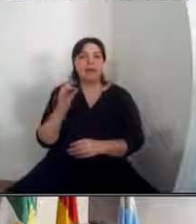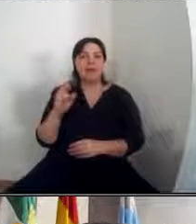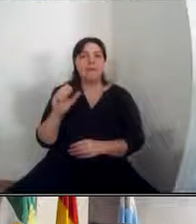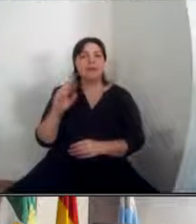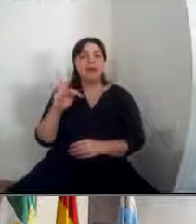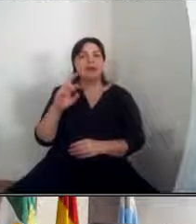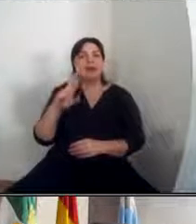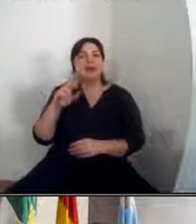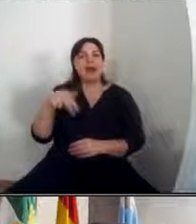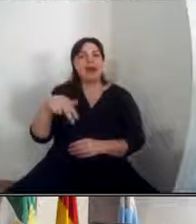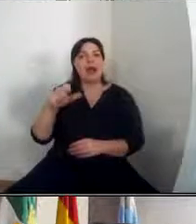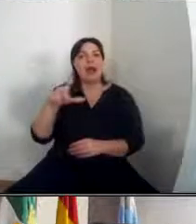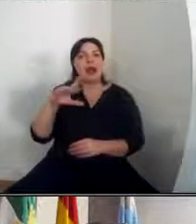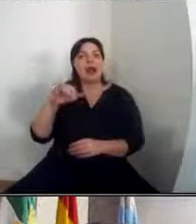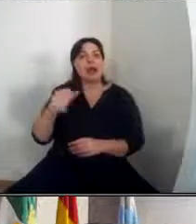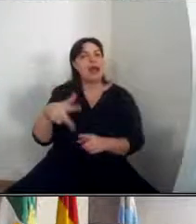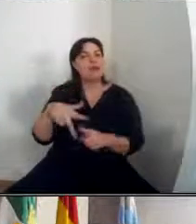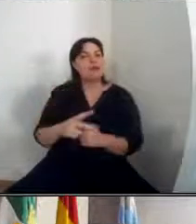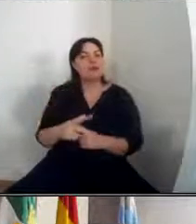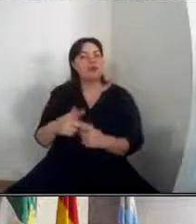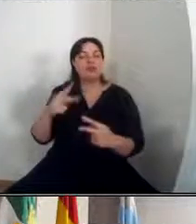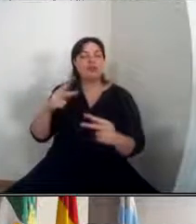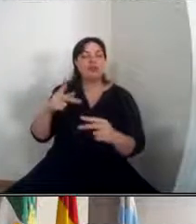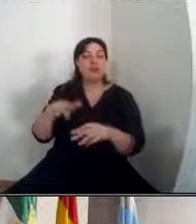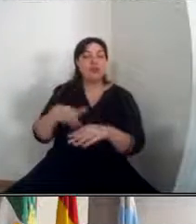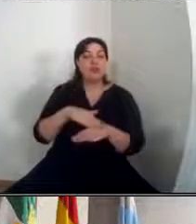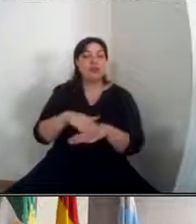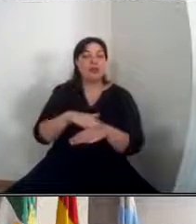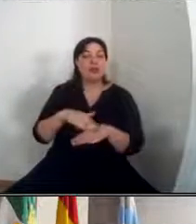de visibilidad de los gobiernos